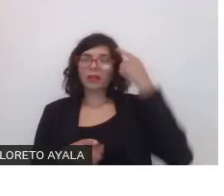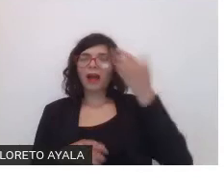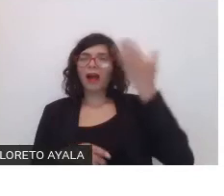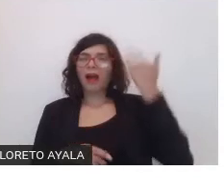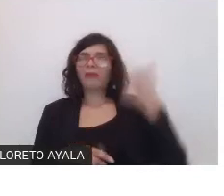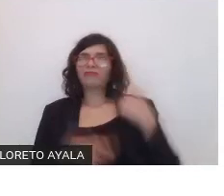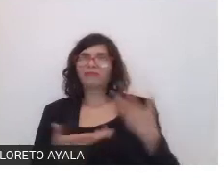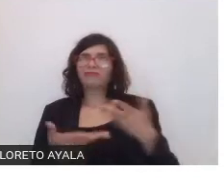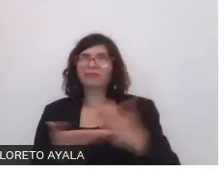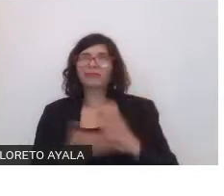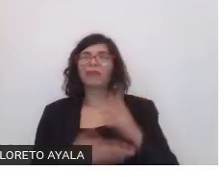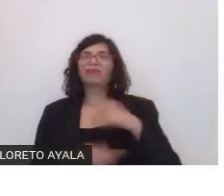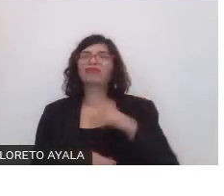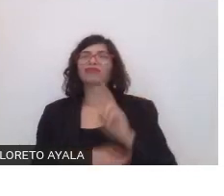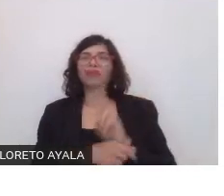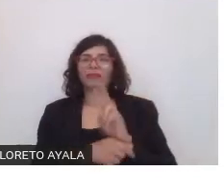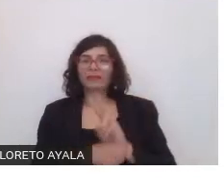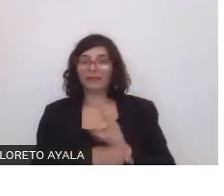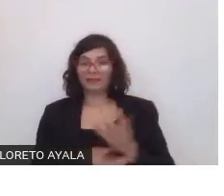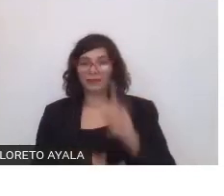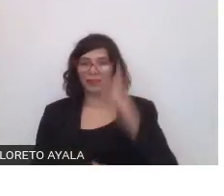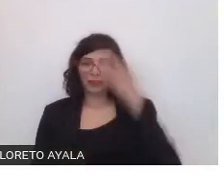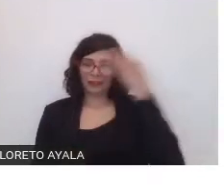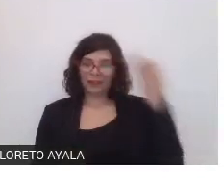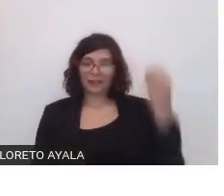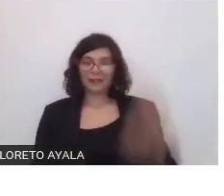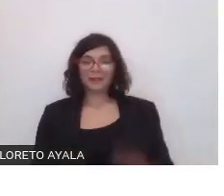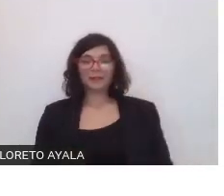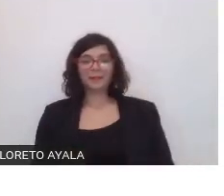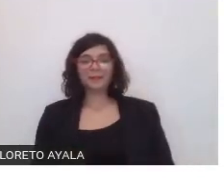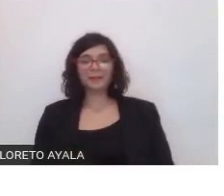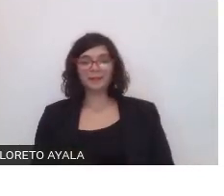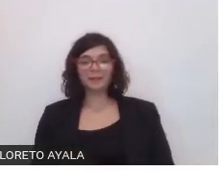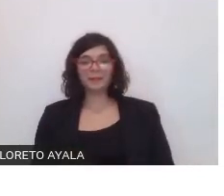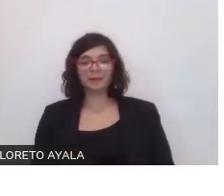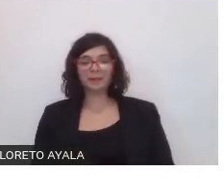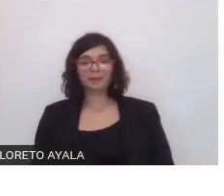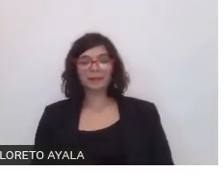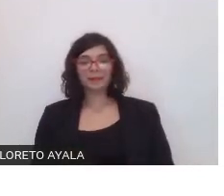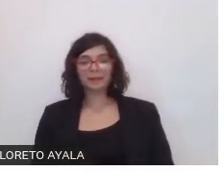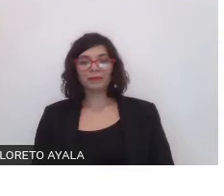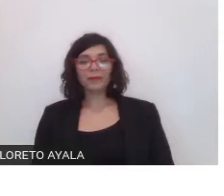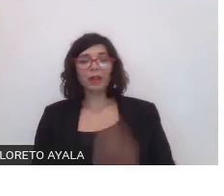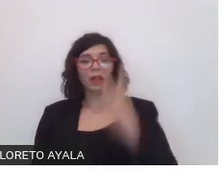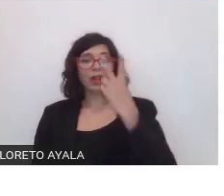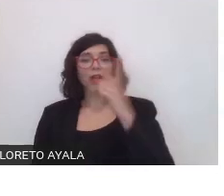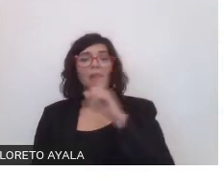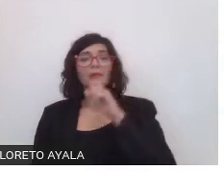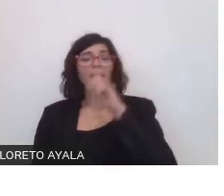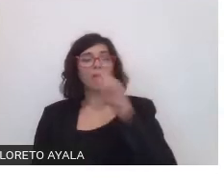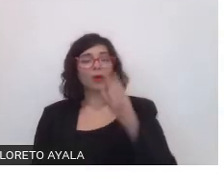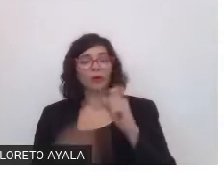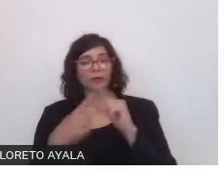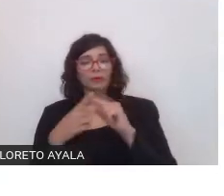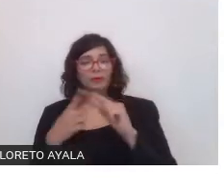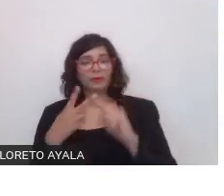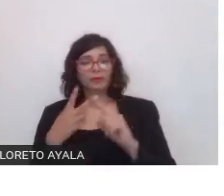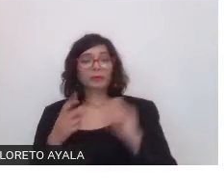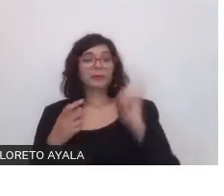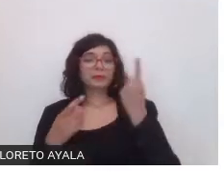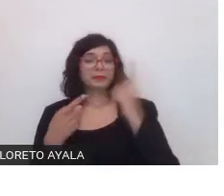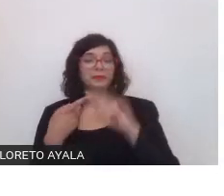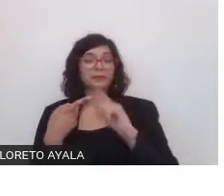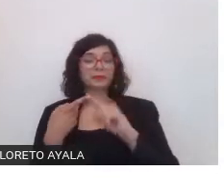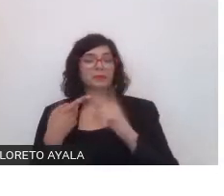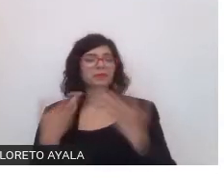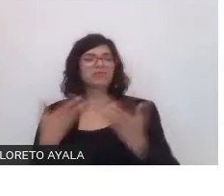decisión. Eso, Pablo. Gracias, Jorge. Don Jorge, dos preguntas para ir cerrando. La primera tiene que ver con el